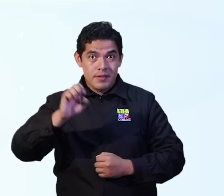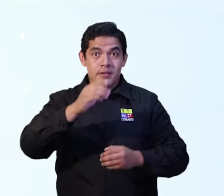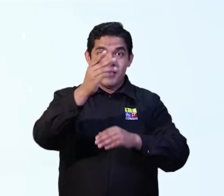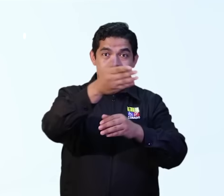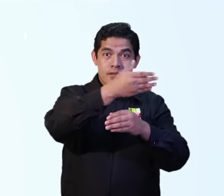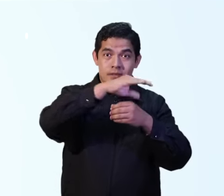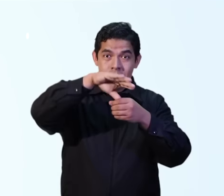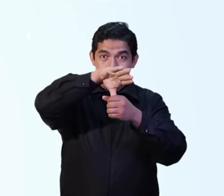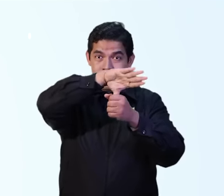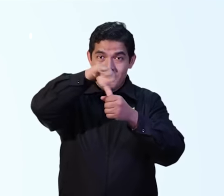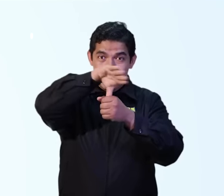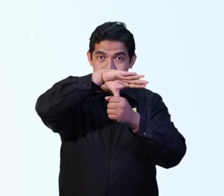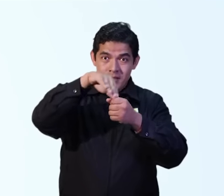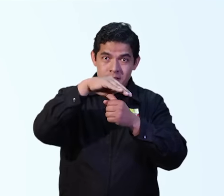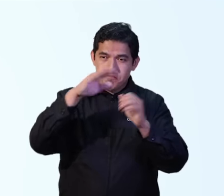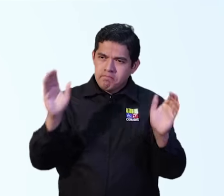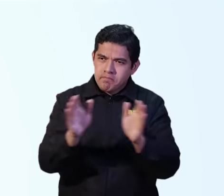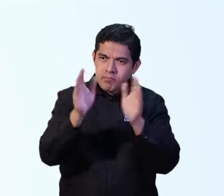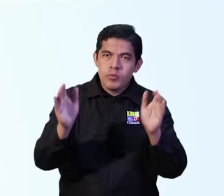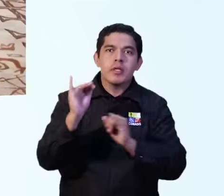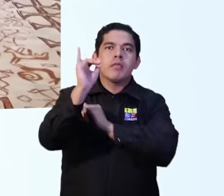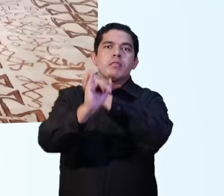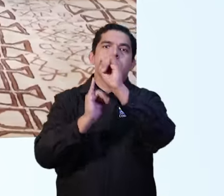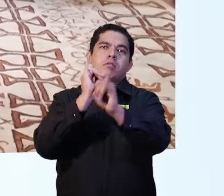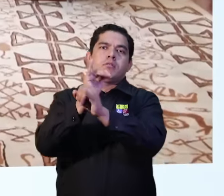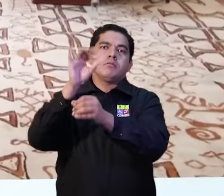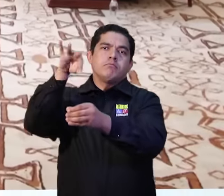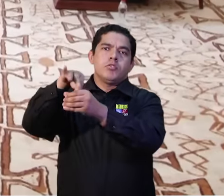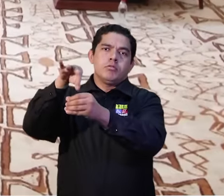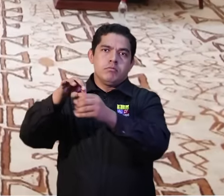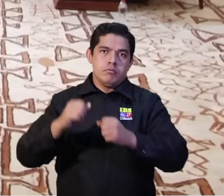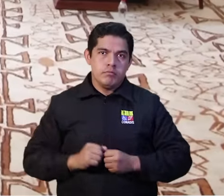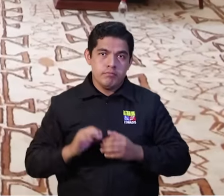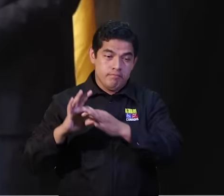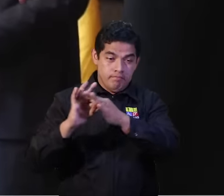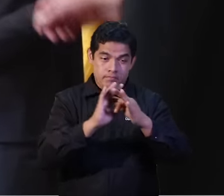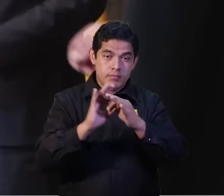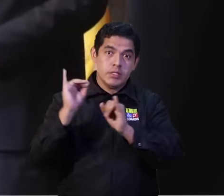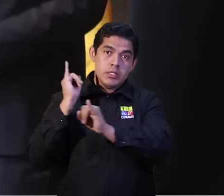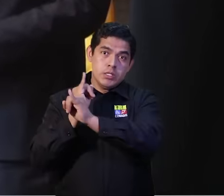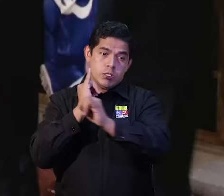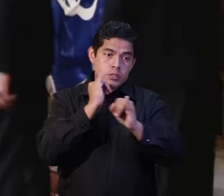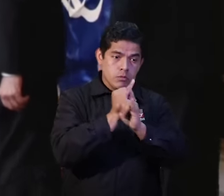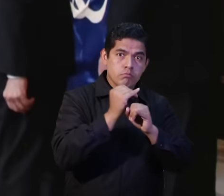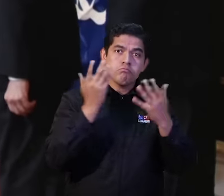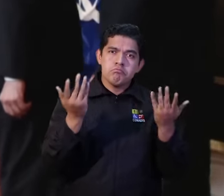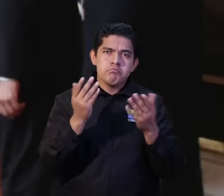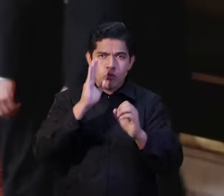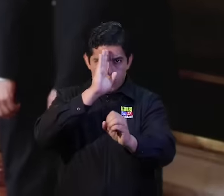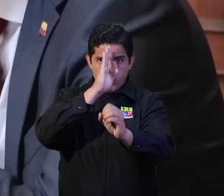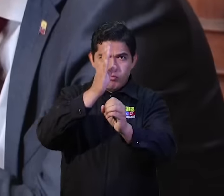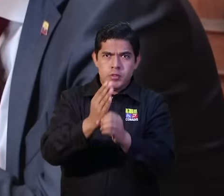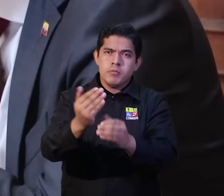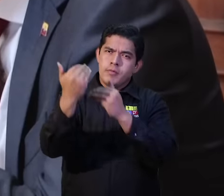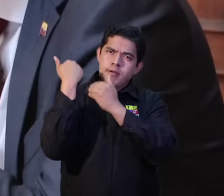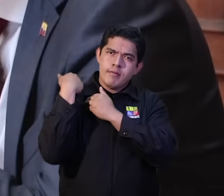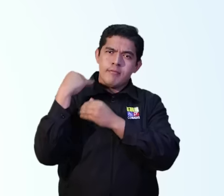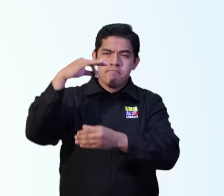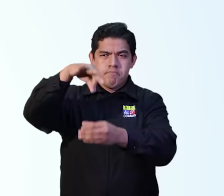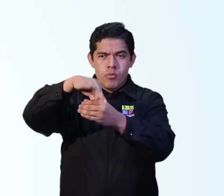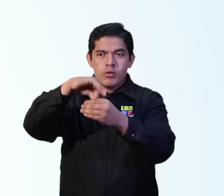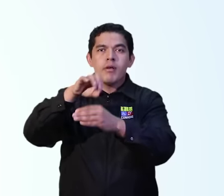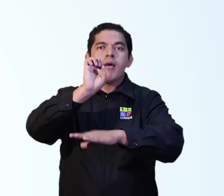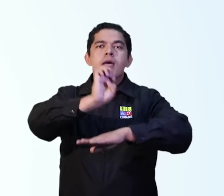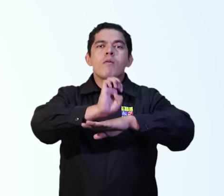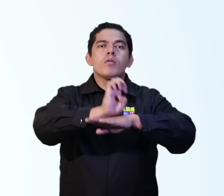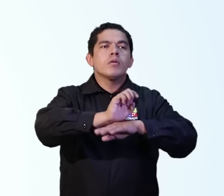firmaron convenio ampliatorio para promover el voto en el exterior. El convenio de cooperación busca que ambas instituciones garanticen el